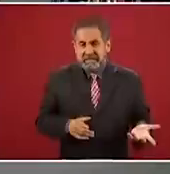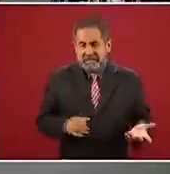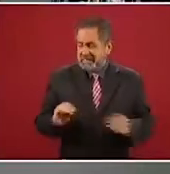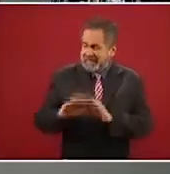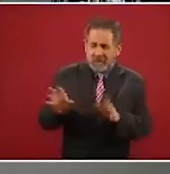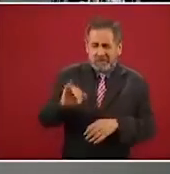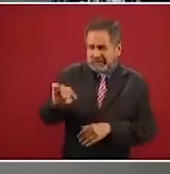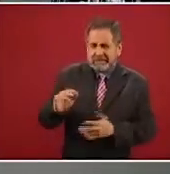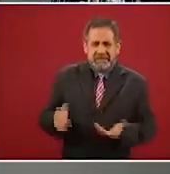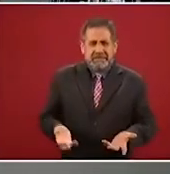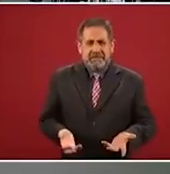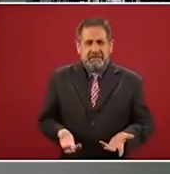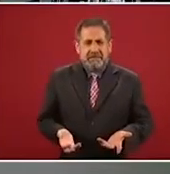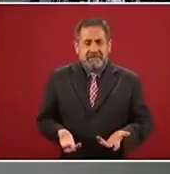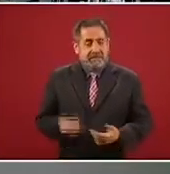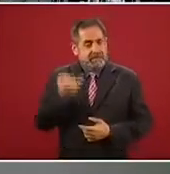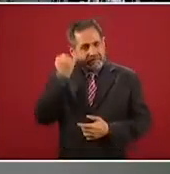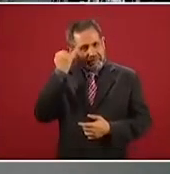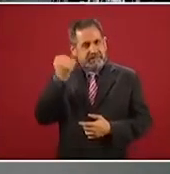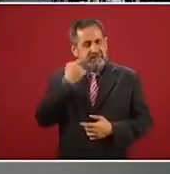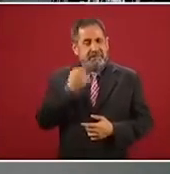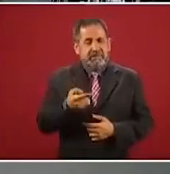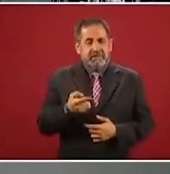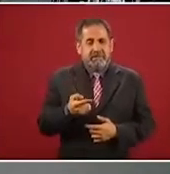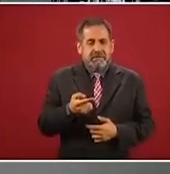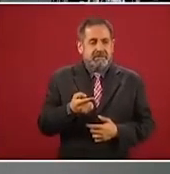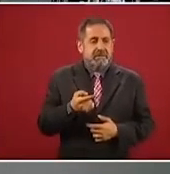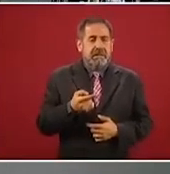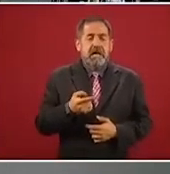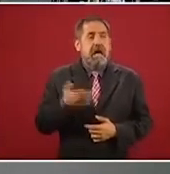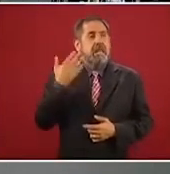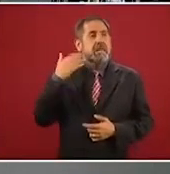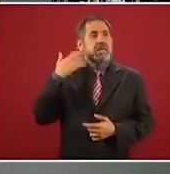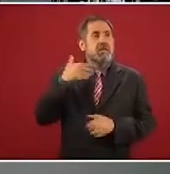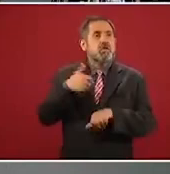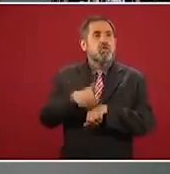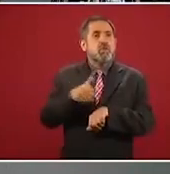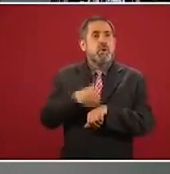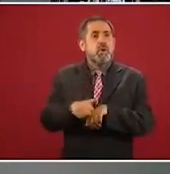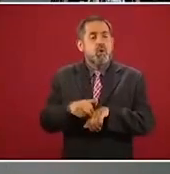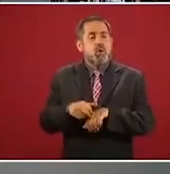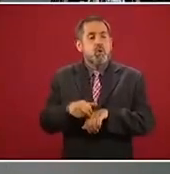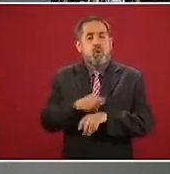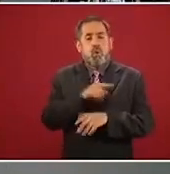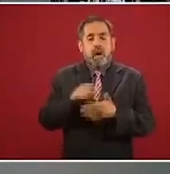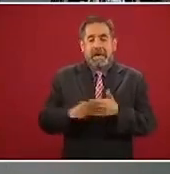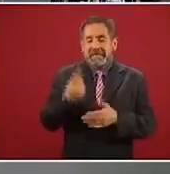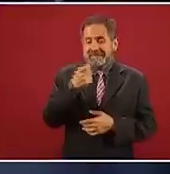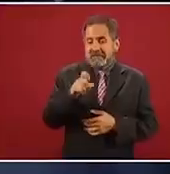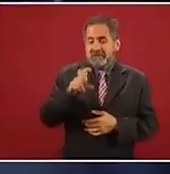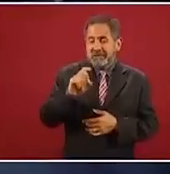sí. Imagínense si estábamos en el lugar 136